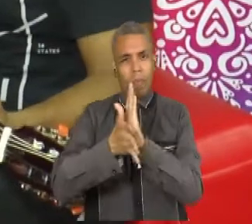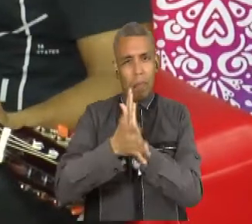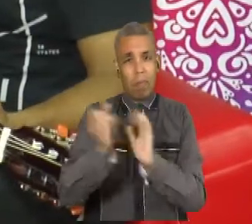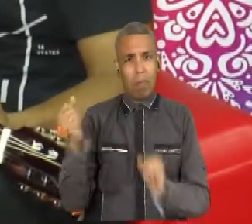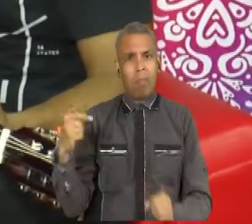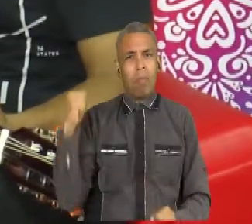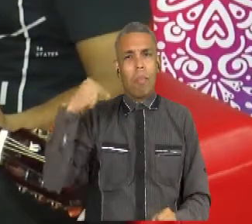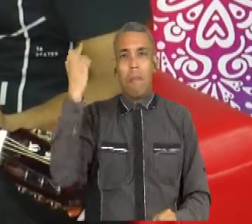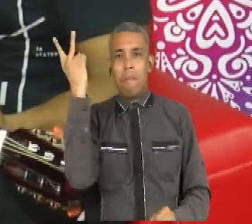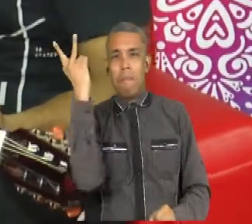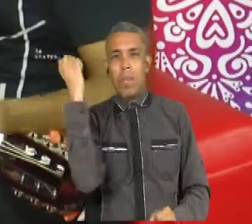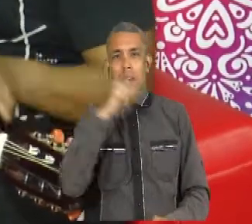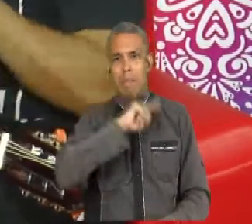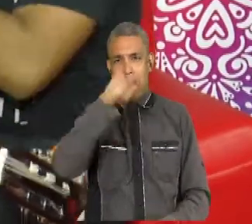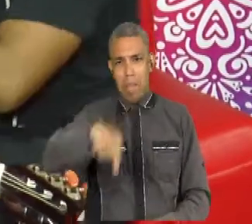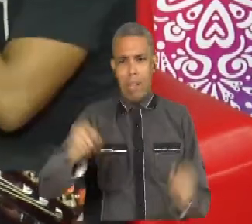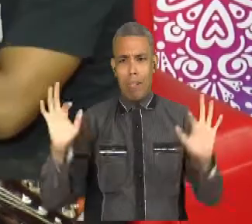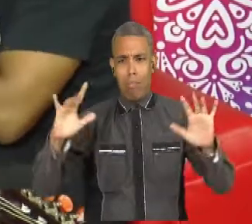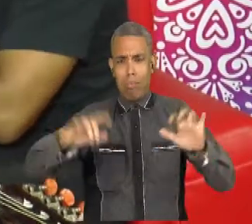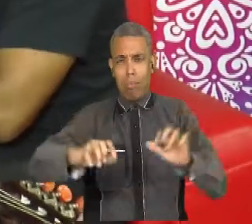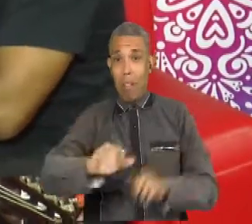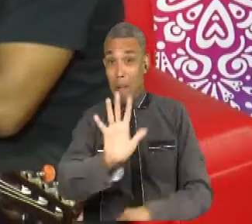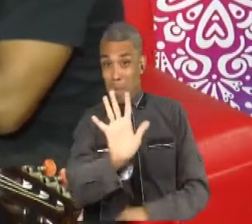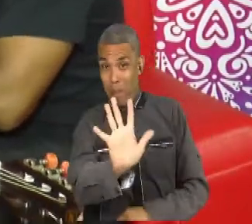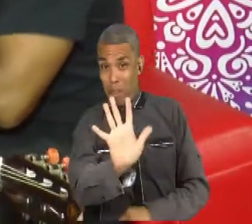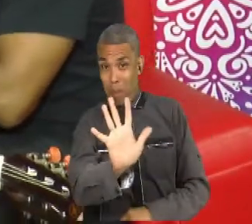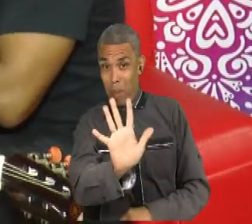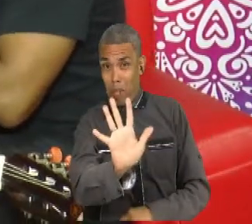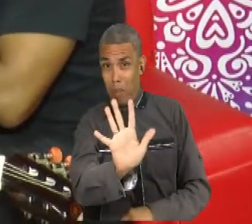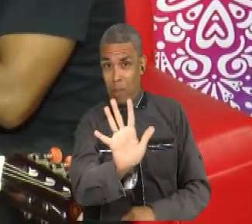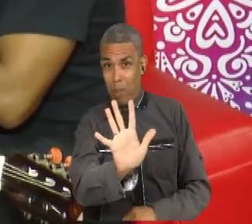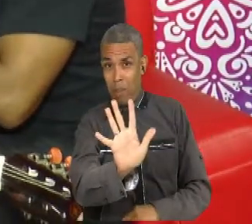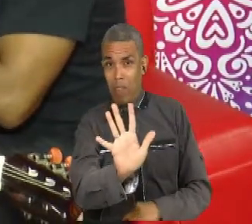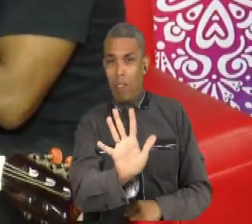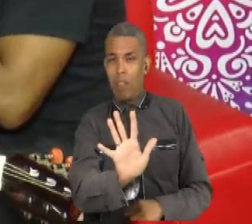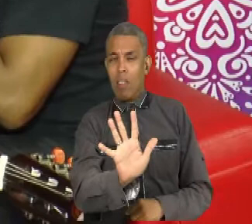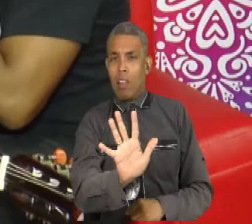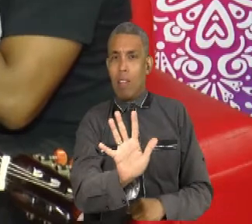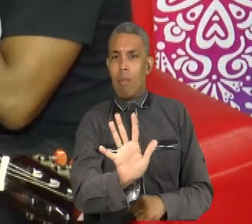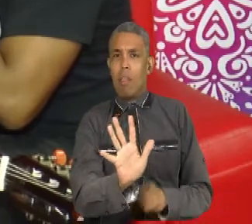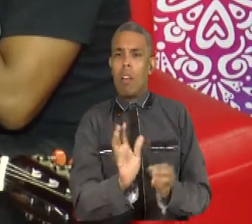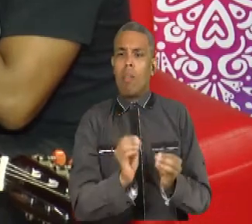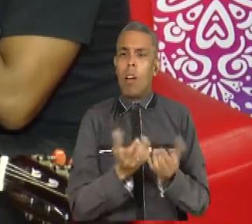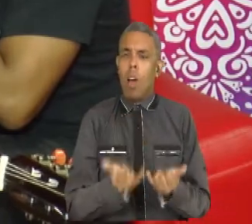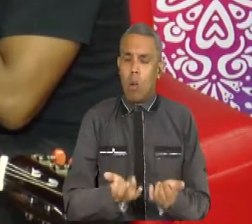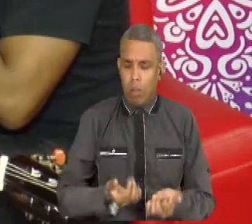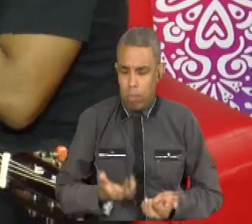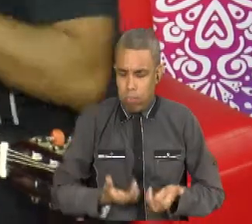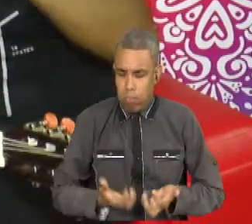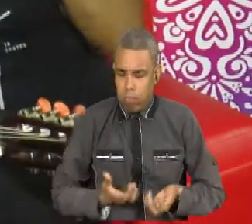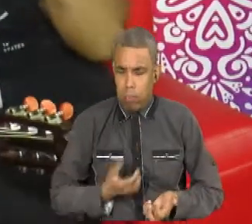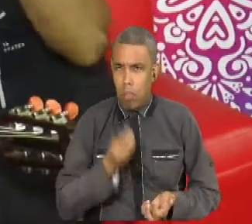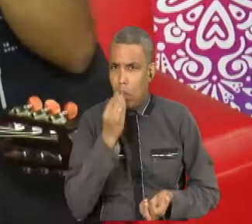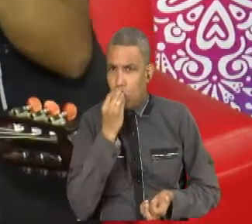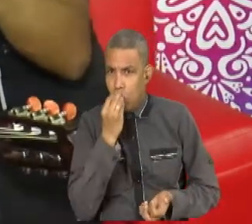la cervecería. Ustedes esperen un momentico después de esta invitación porque vamos a ver cuáles son las delicias que preparan aquí en la cervecería.